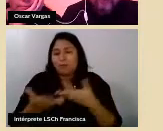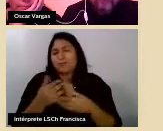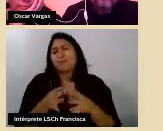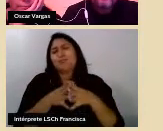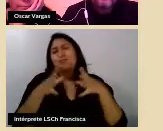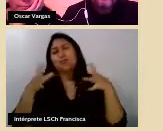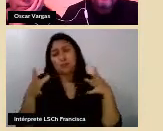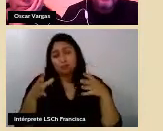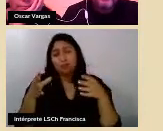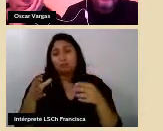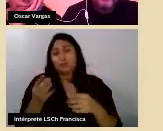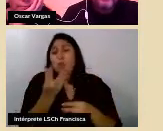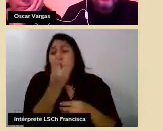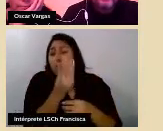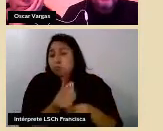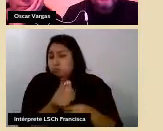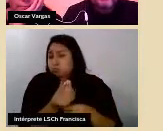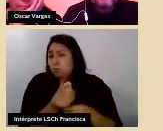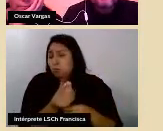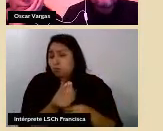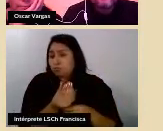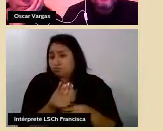pequeño,